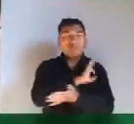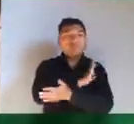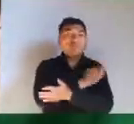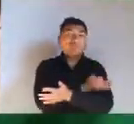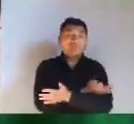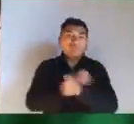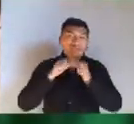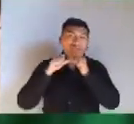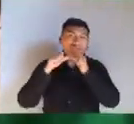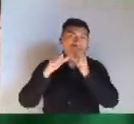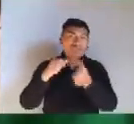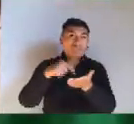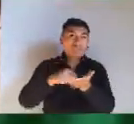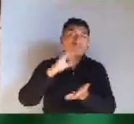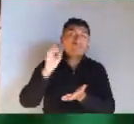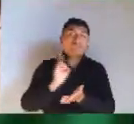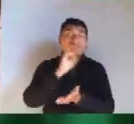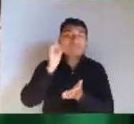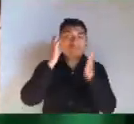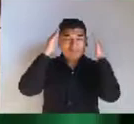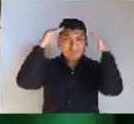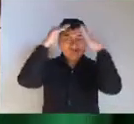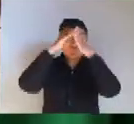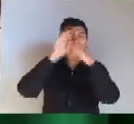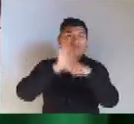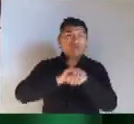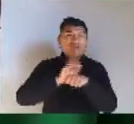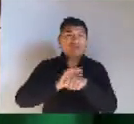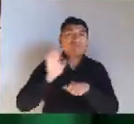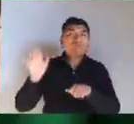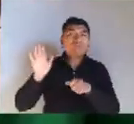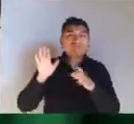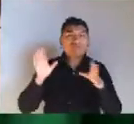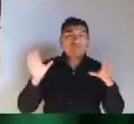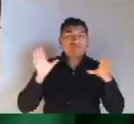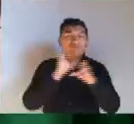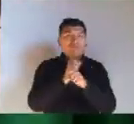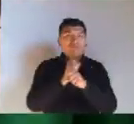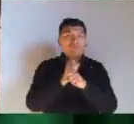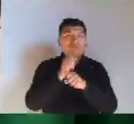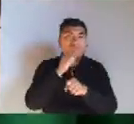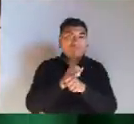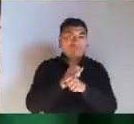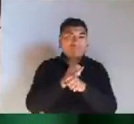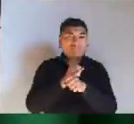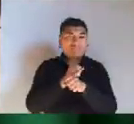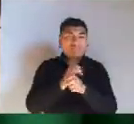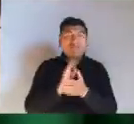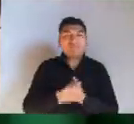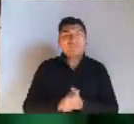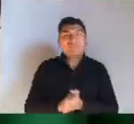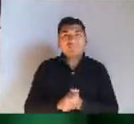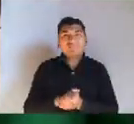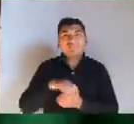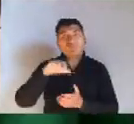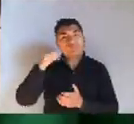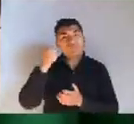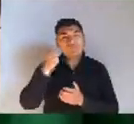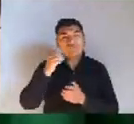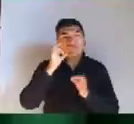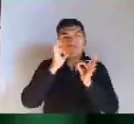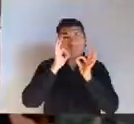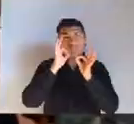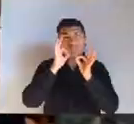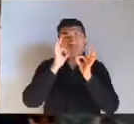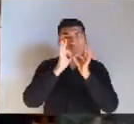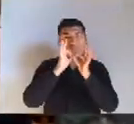nos dice en este domingo Monseñor Percy Galván en su homilía tan clara, precisa y concreta. El otro punto